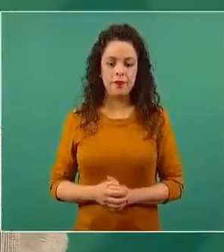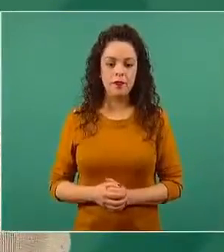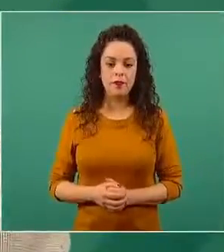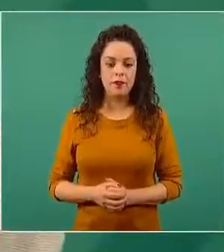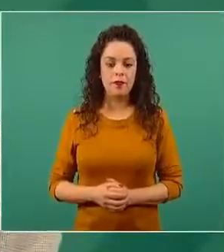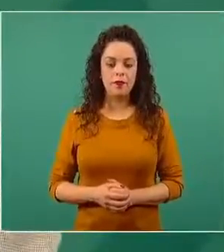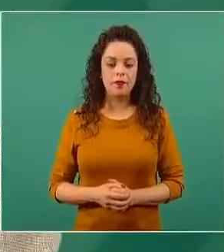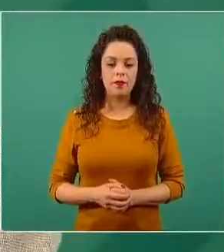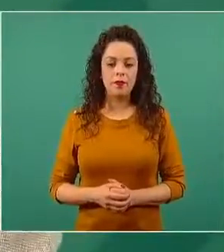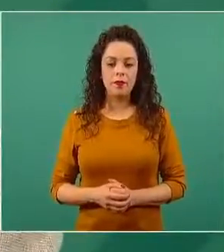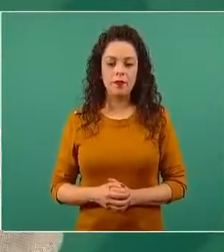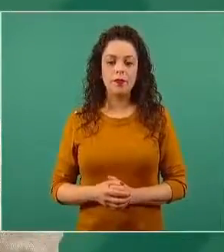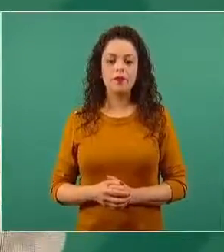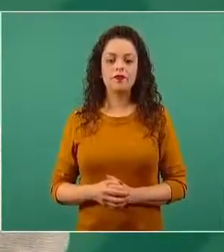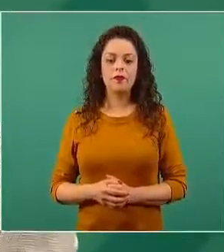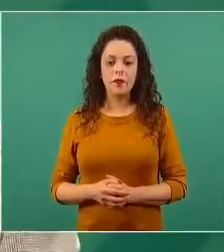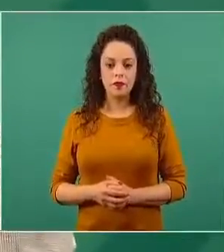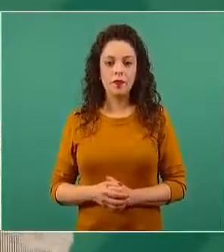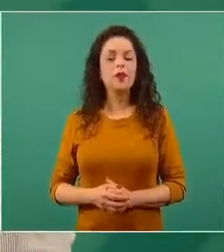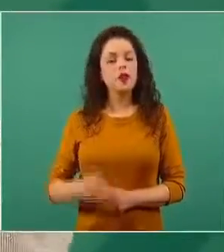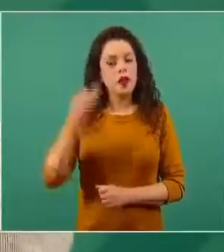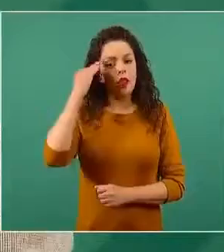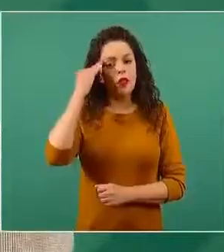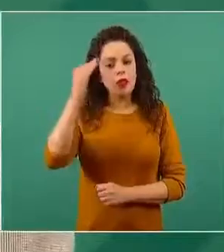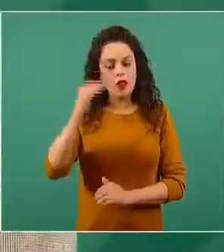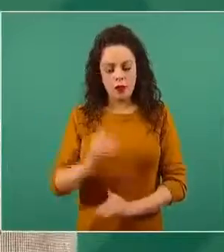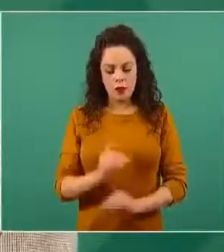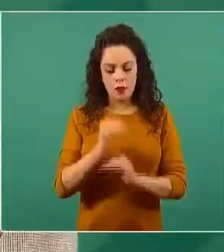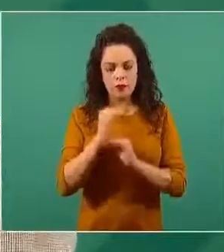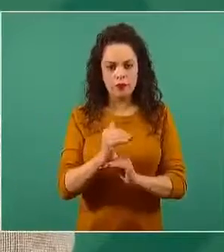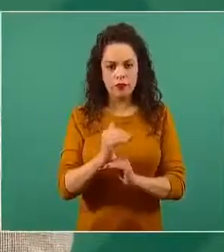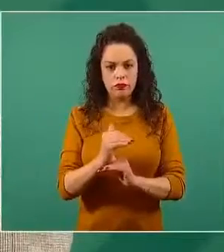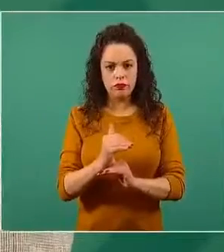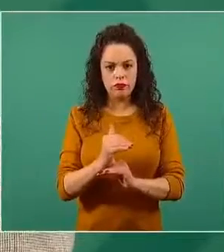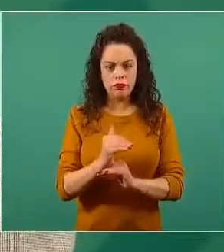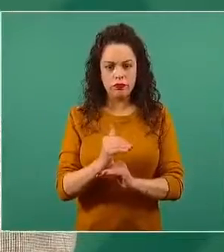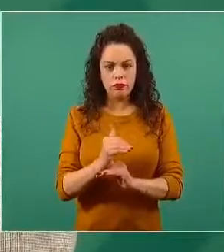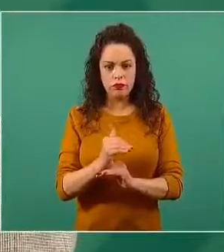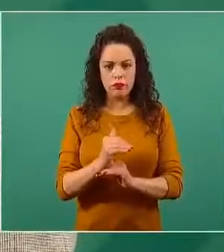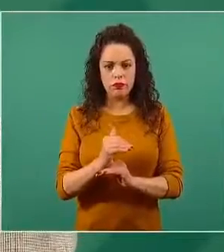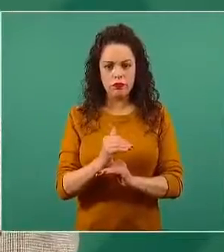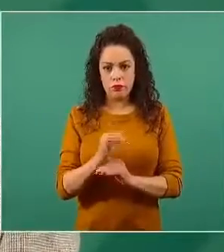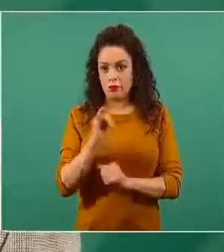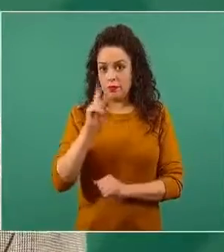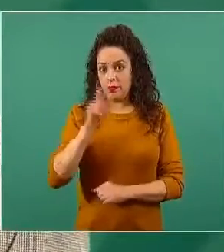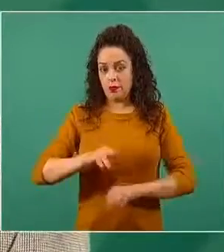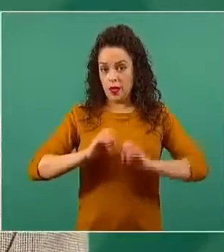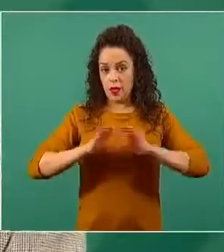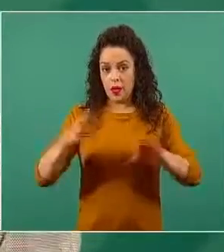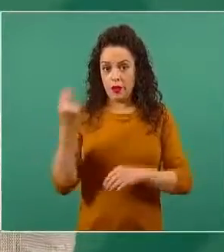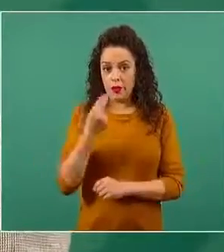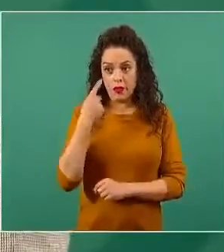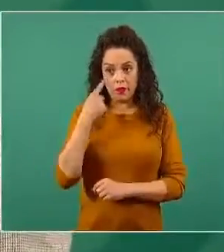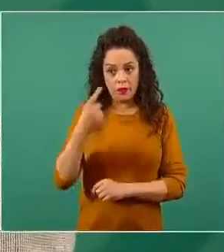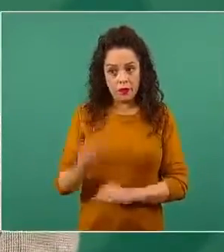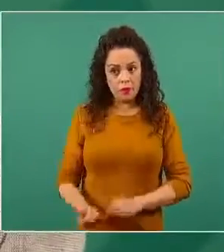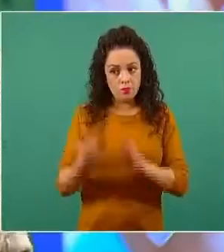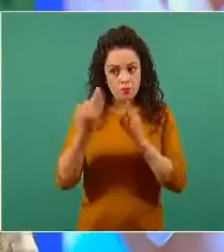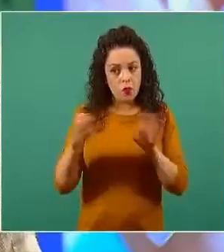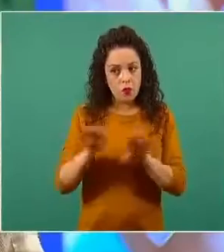aquellas intervenciones, aquellos periodos cortos de actividad en donde claro que uno responde ante la realidad